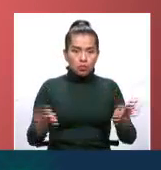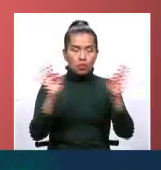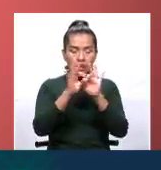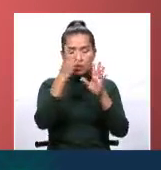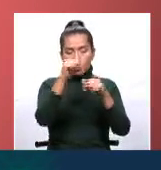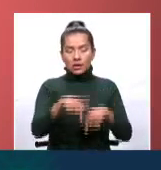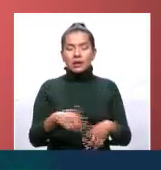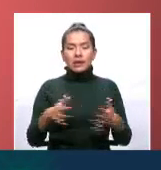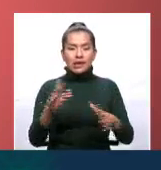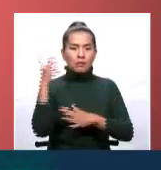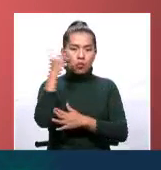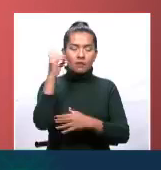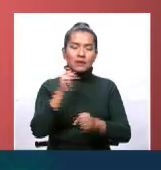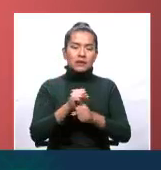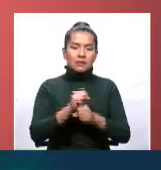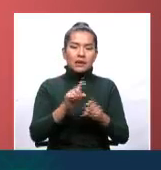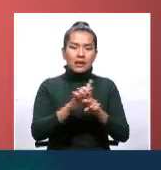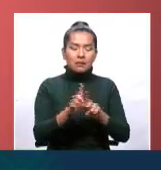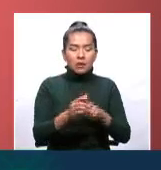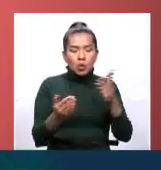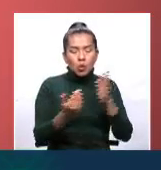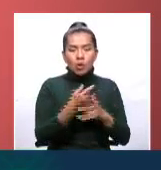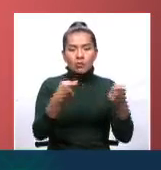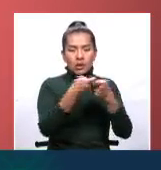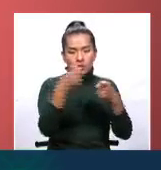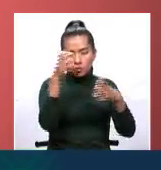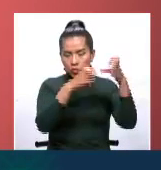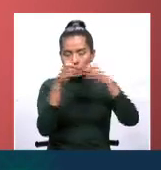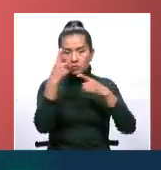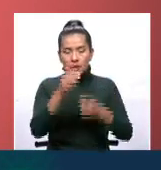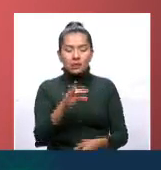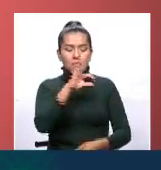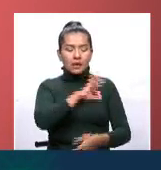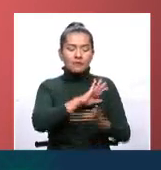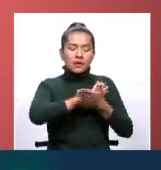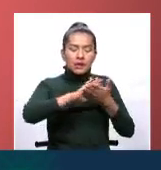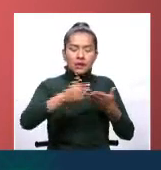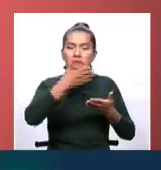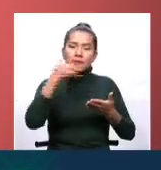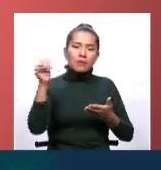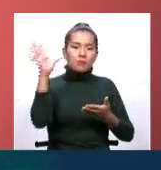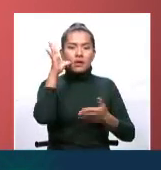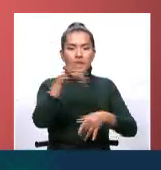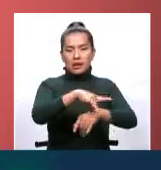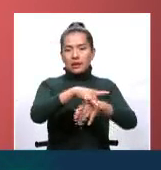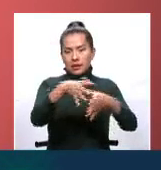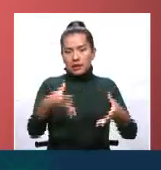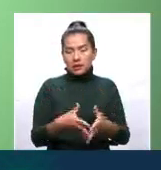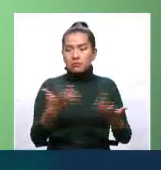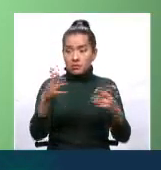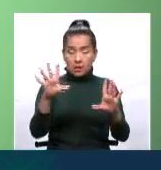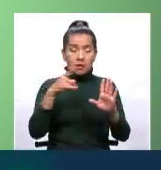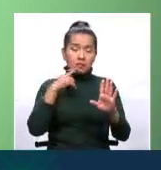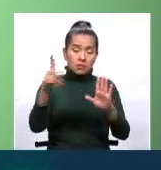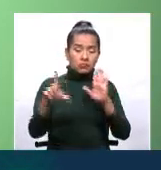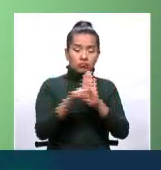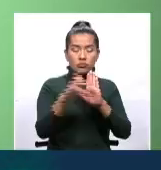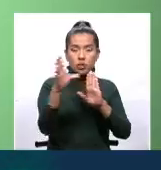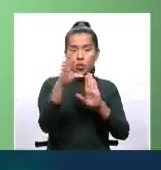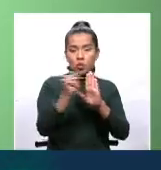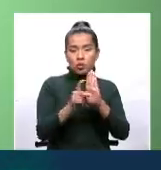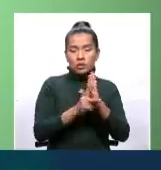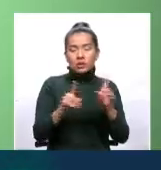trabaja en su cambio de la matriz energética en beneficio de la madre tierra, pues también responde a un mandato constitucional además de un